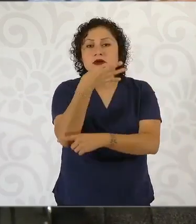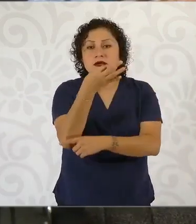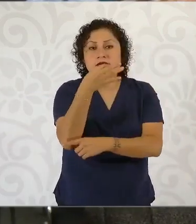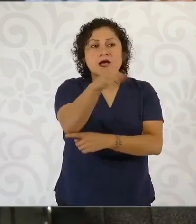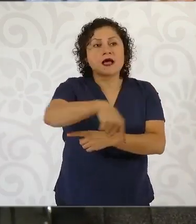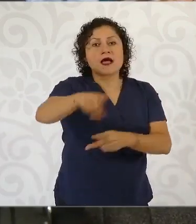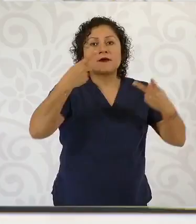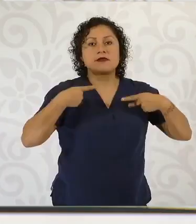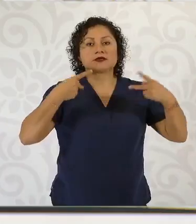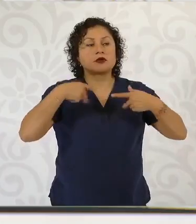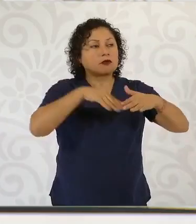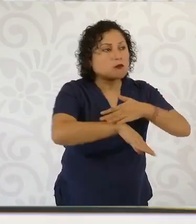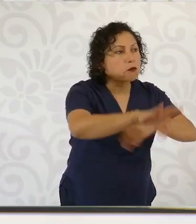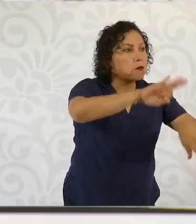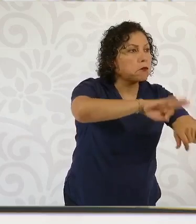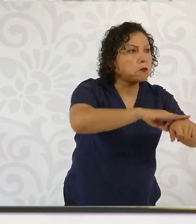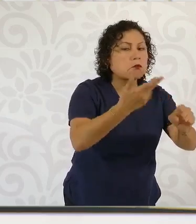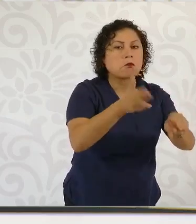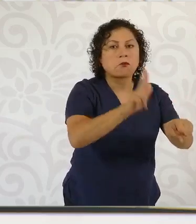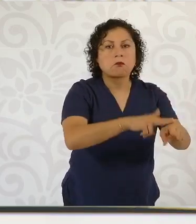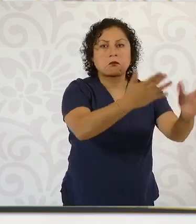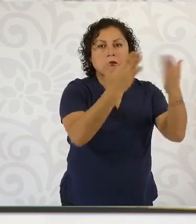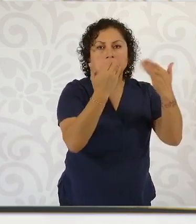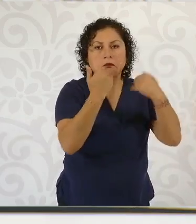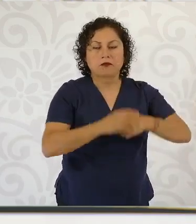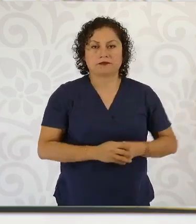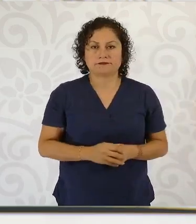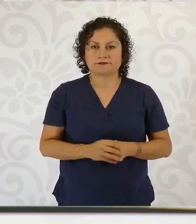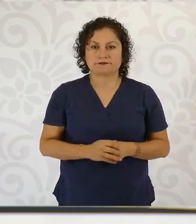hospitales públicos. Sí, a ver, vamos desde el principio.